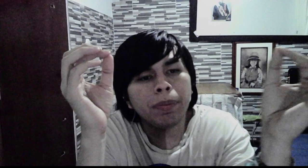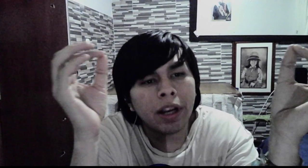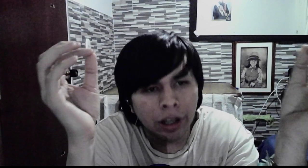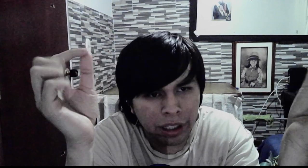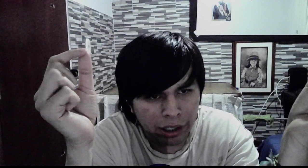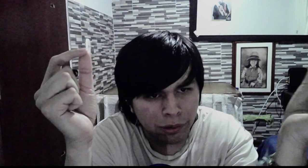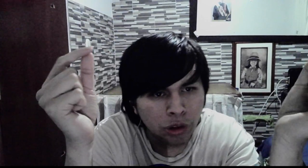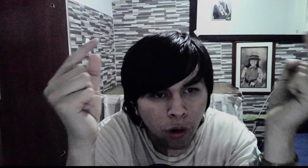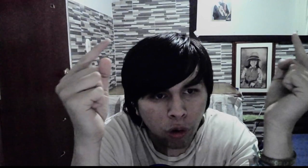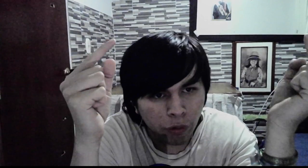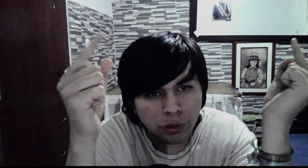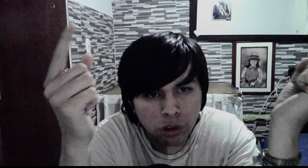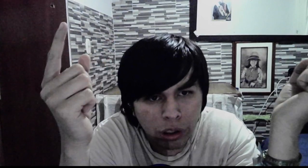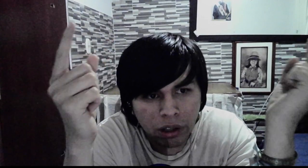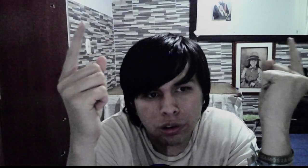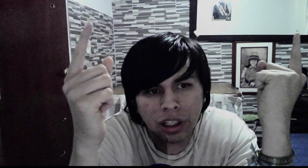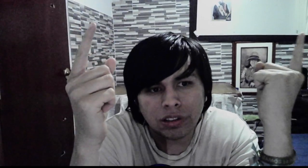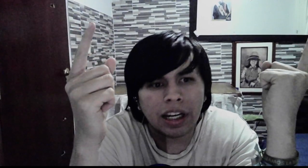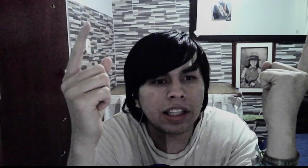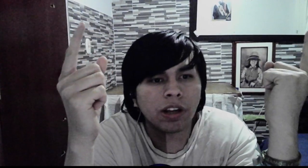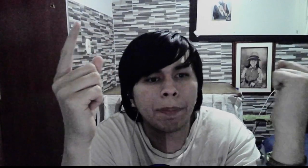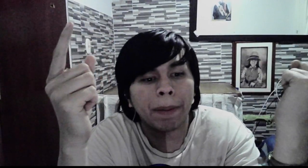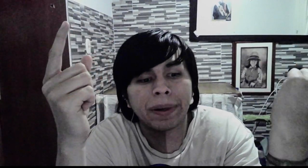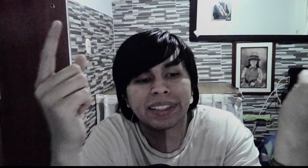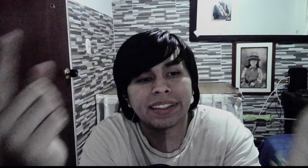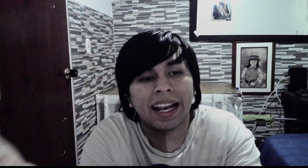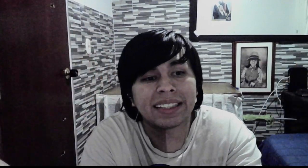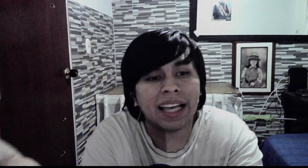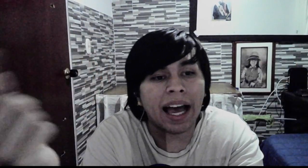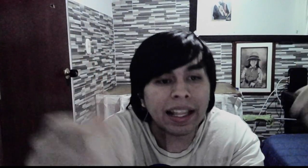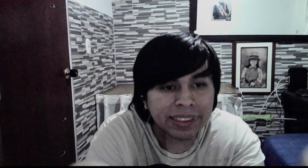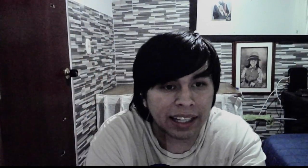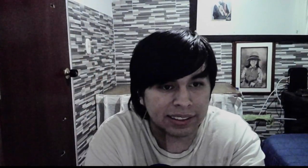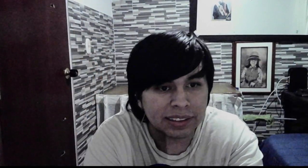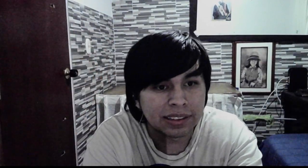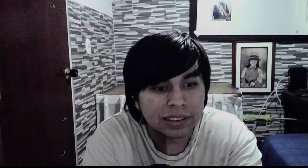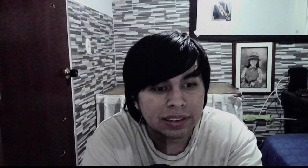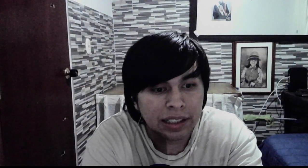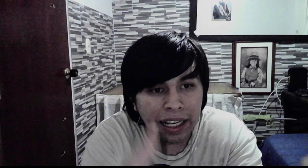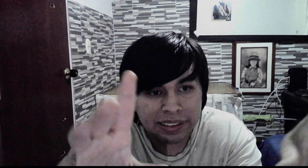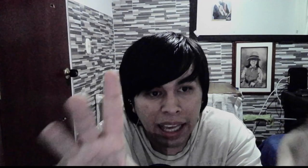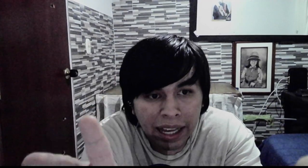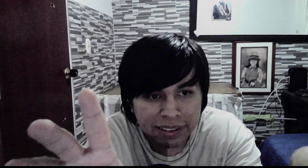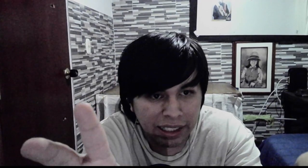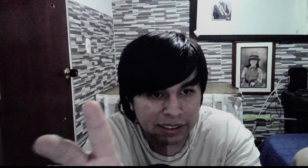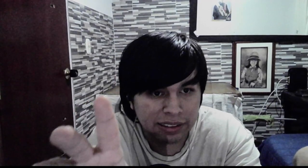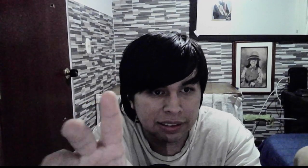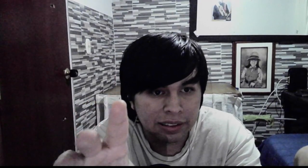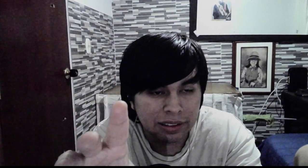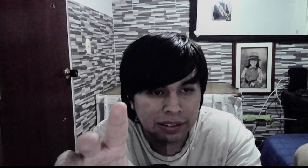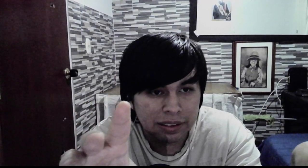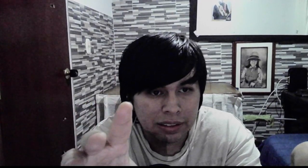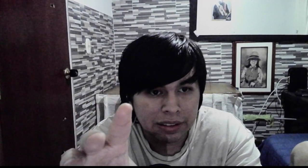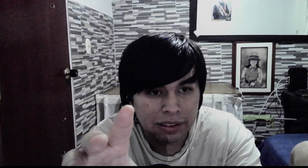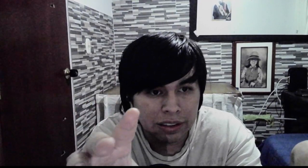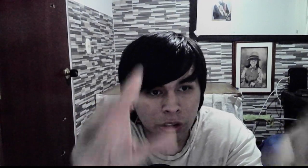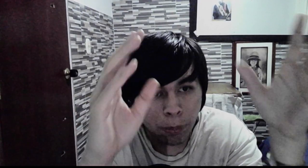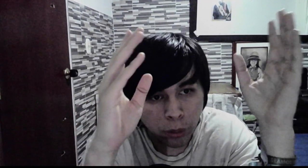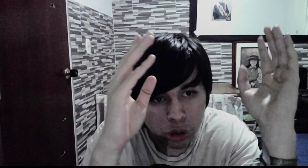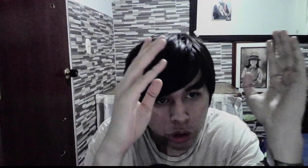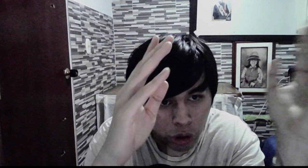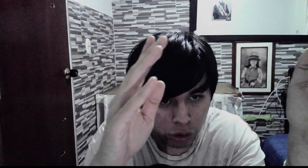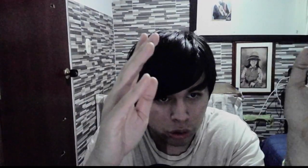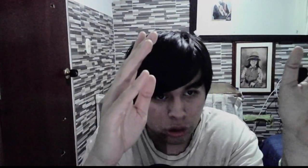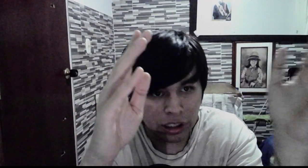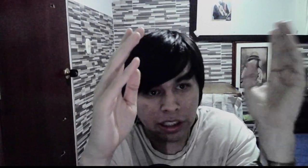hoy primero de enero no funciona el Consejo Nacional electoral para presentar las actas las actas de